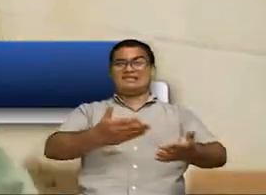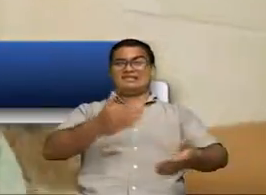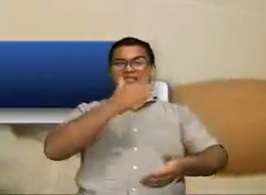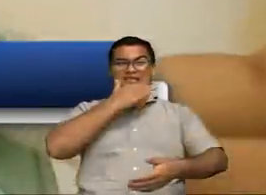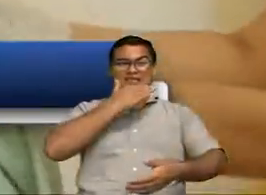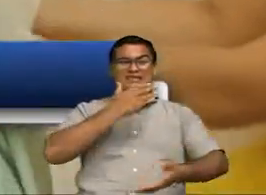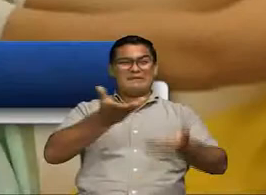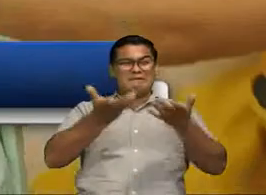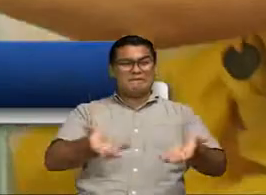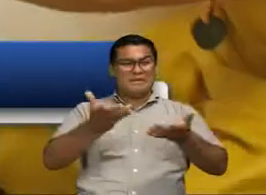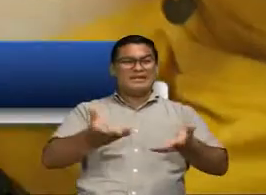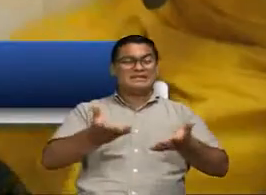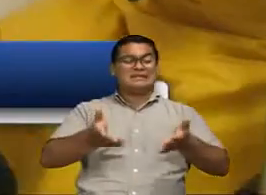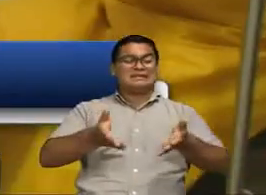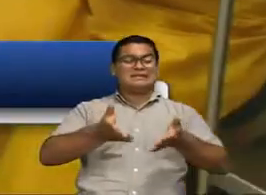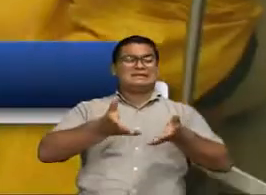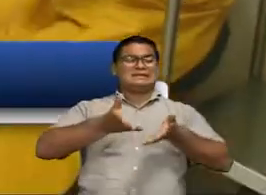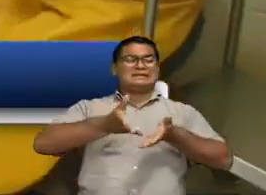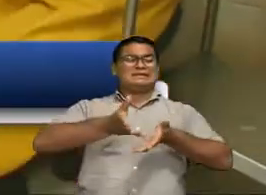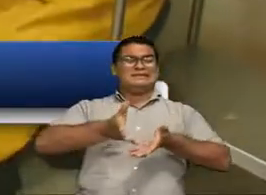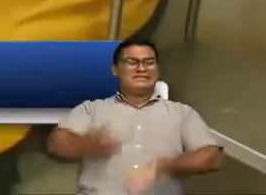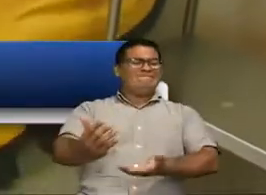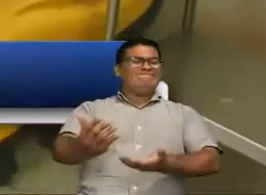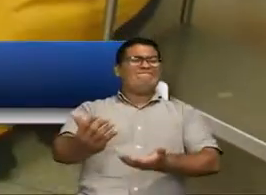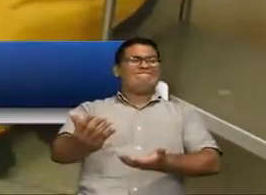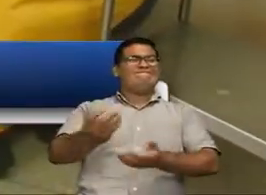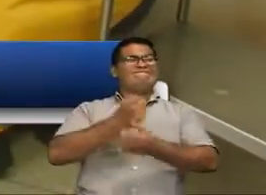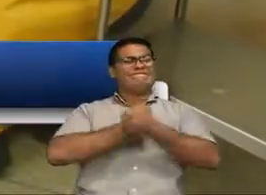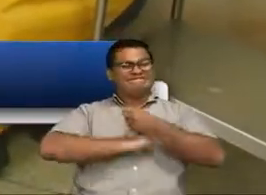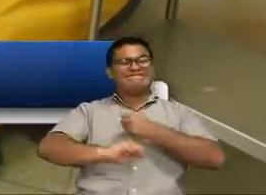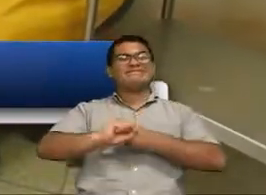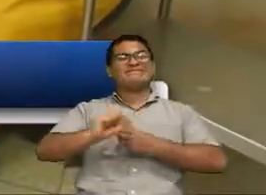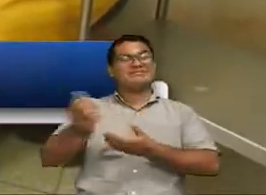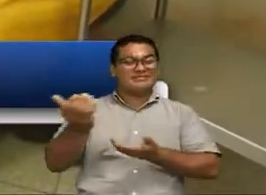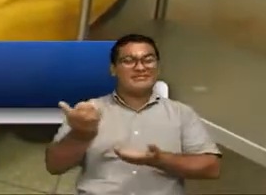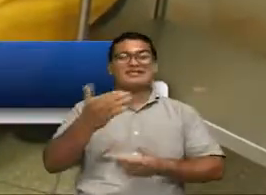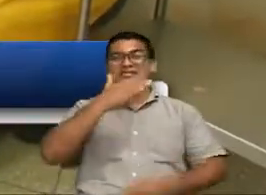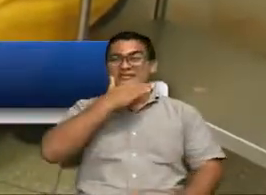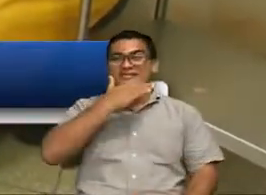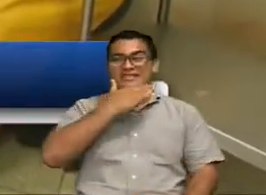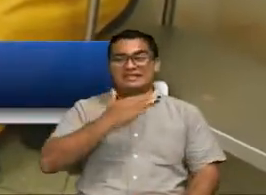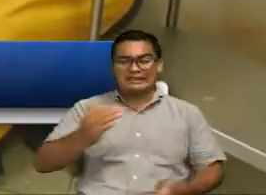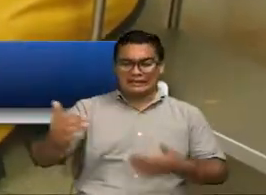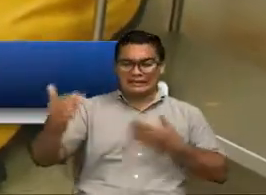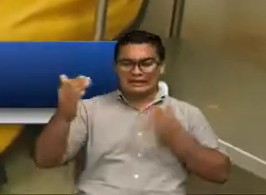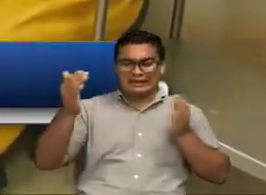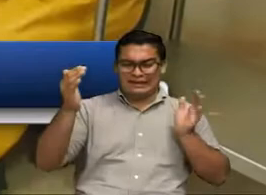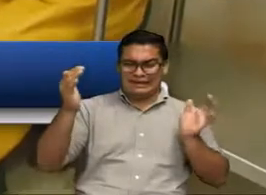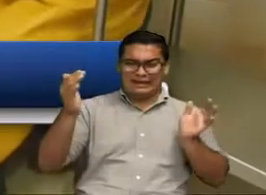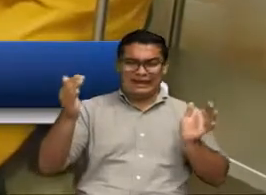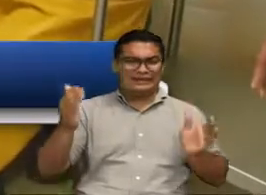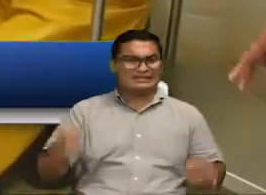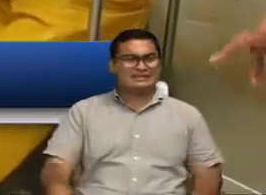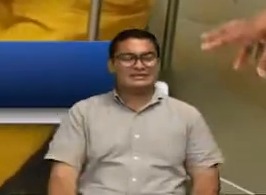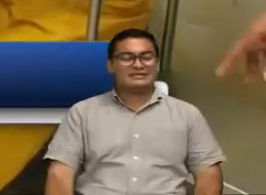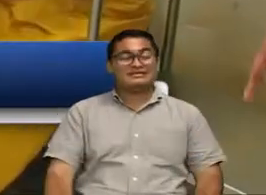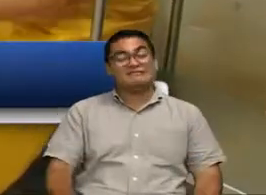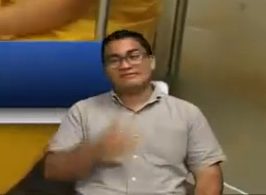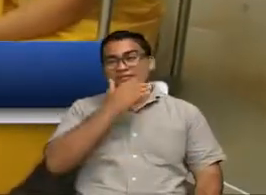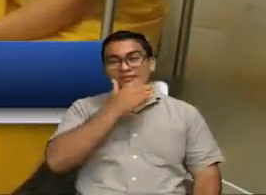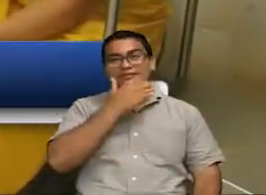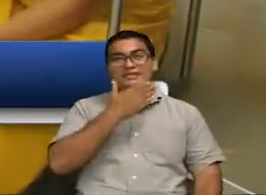Sí. Entonces, eso no lo hacemos así porque se nos va a complicar el parto a la hora de la